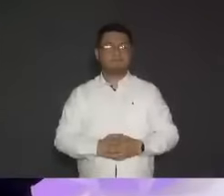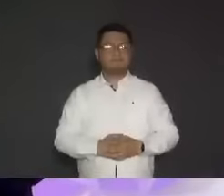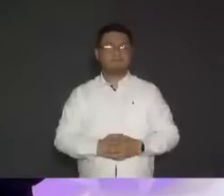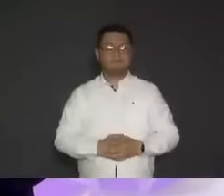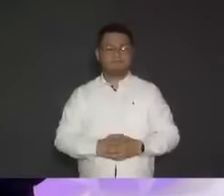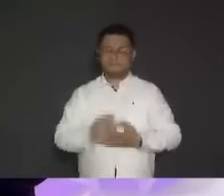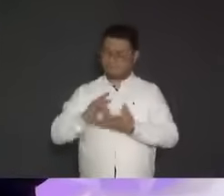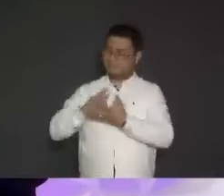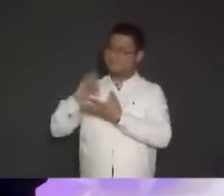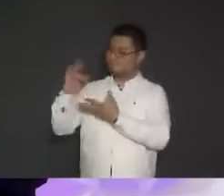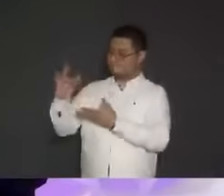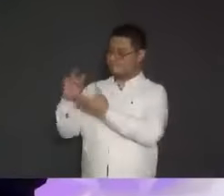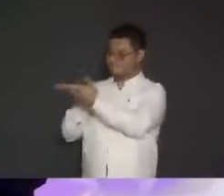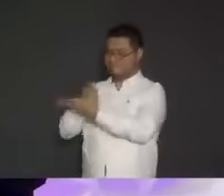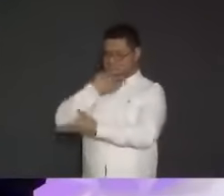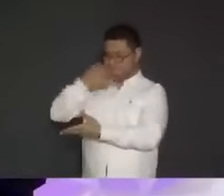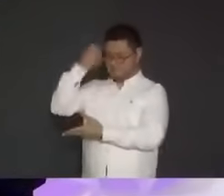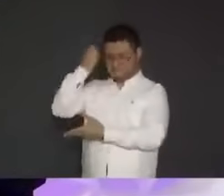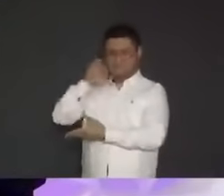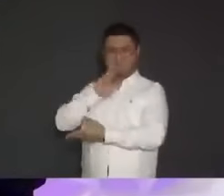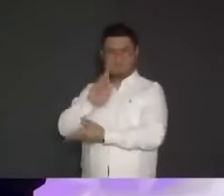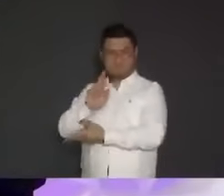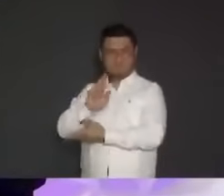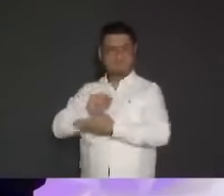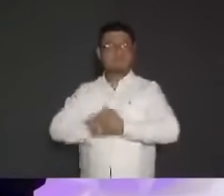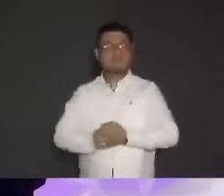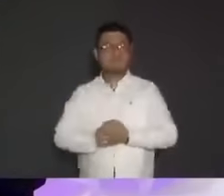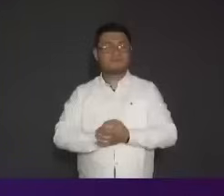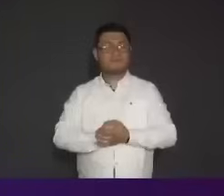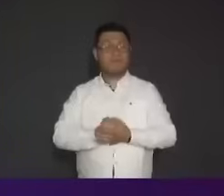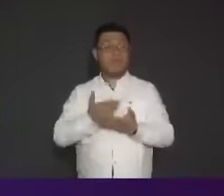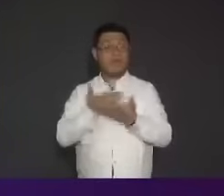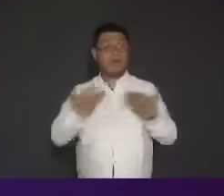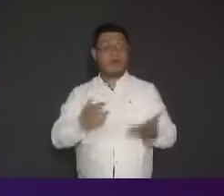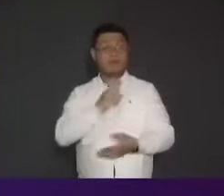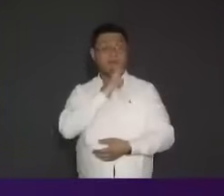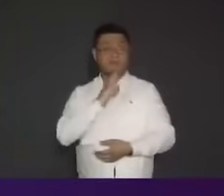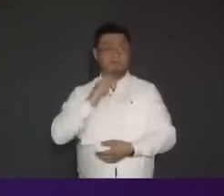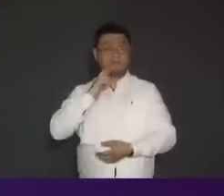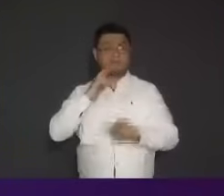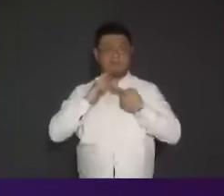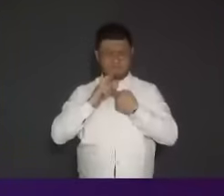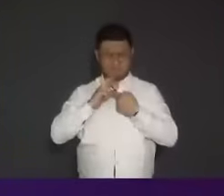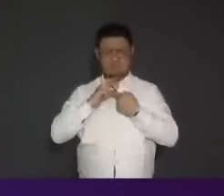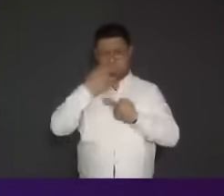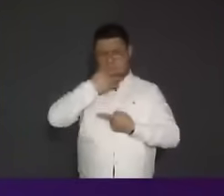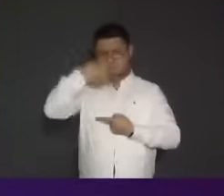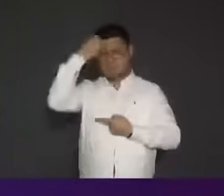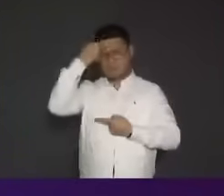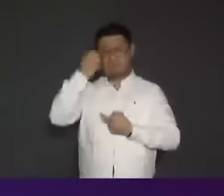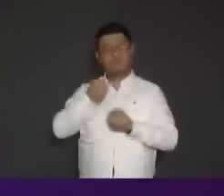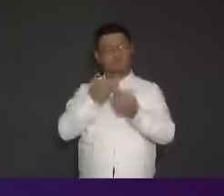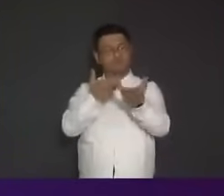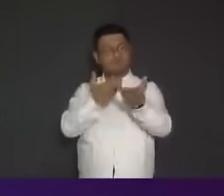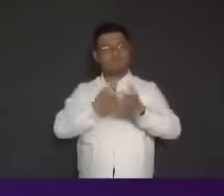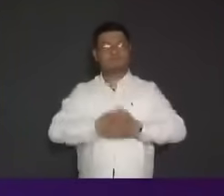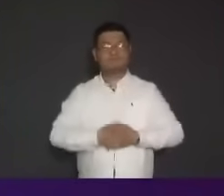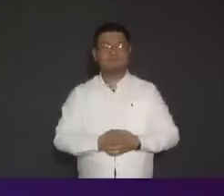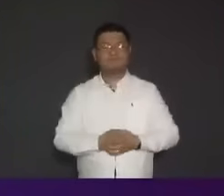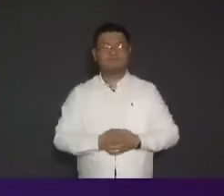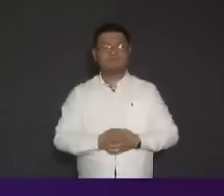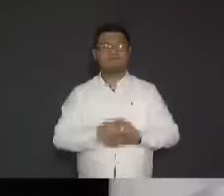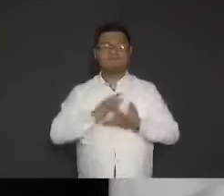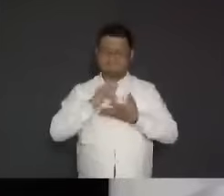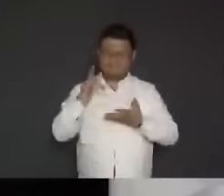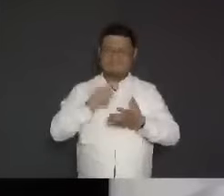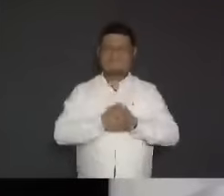Muchas gracias, candidata, por su respuesta. Es el turno de escuchar al candidato Renán Alberto Barrera Concha. Adelante, candidato. Muchas